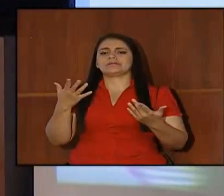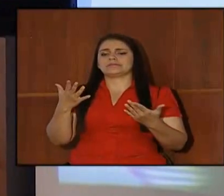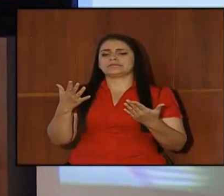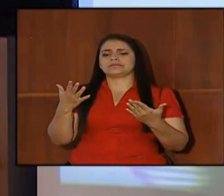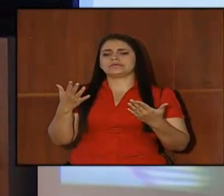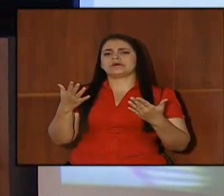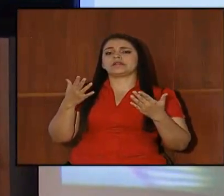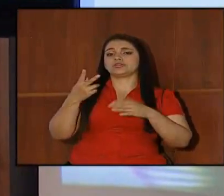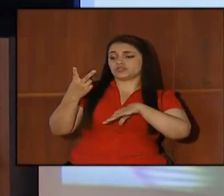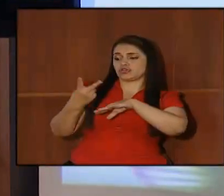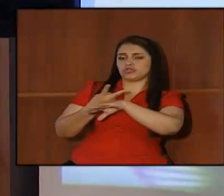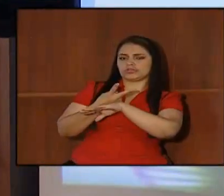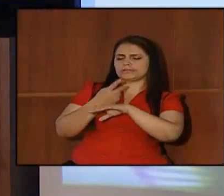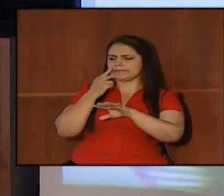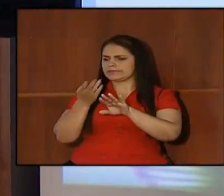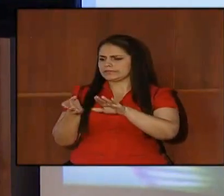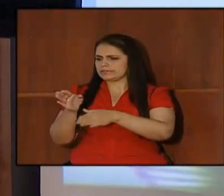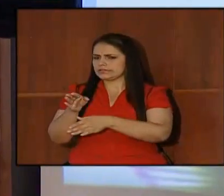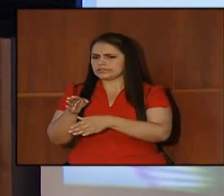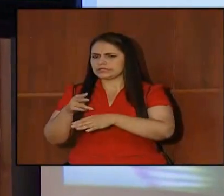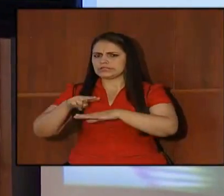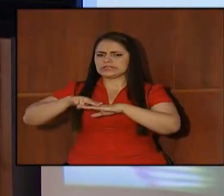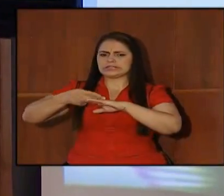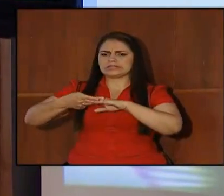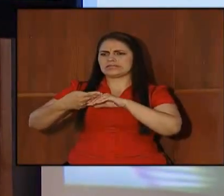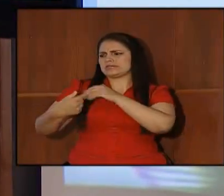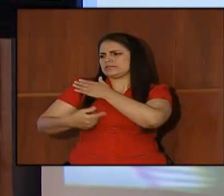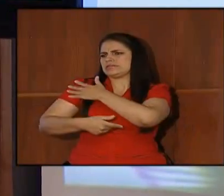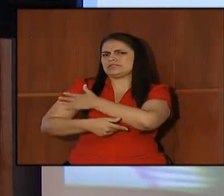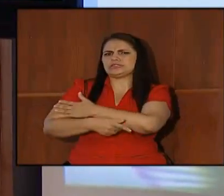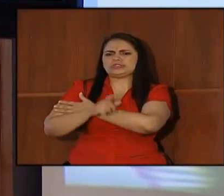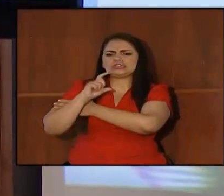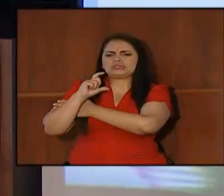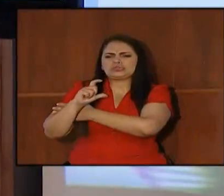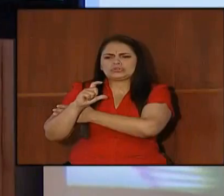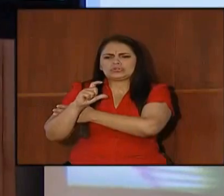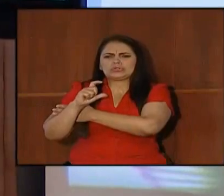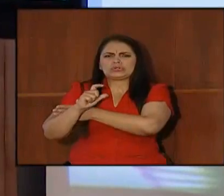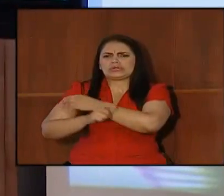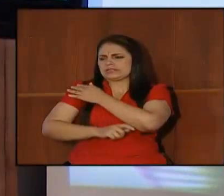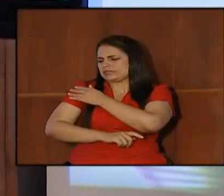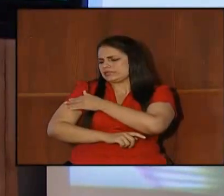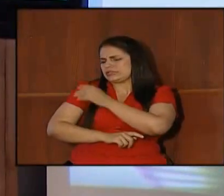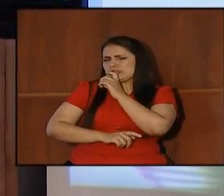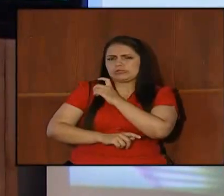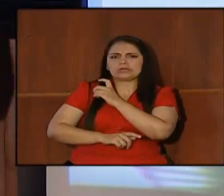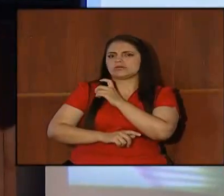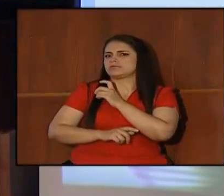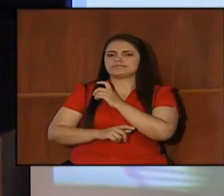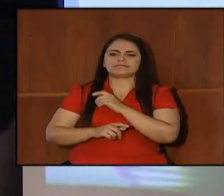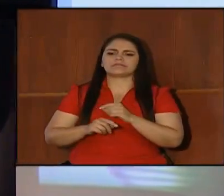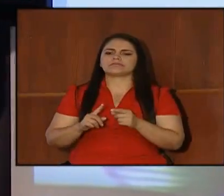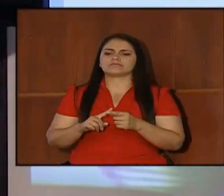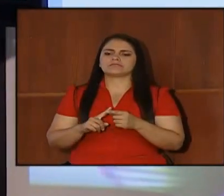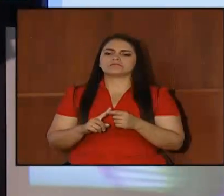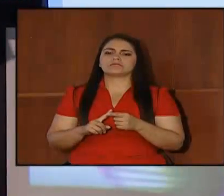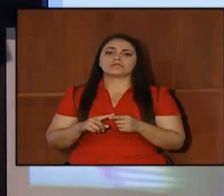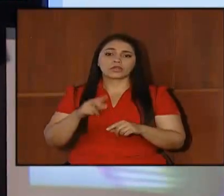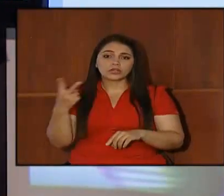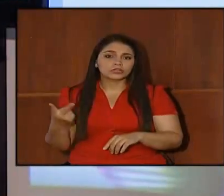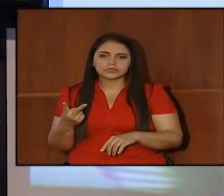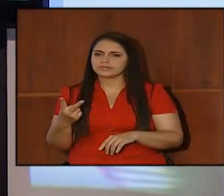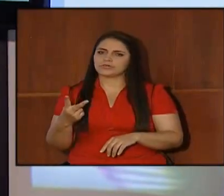lo volteó y el paciente está muy tallado, poquito y está pelado, se ve muy rojo. ¿Usted lo sigue volteando cada 2